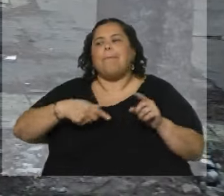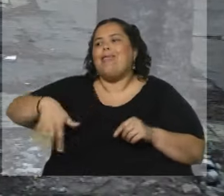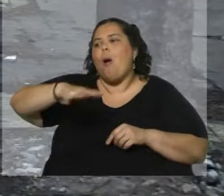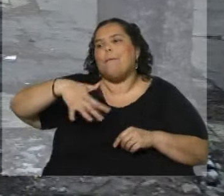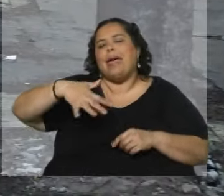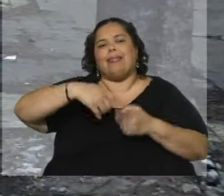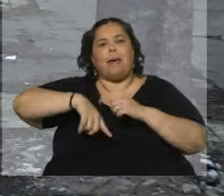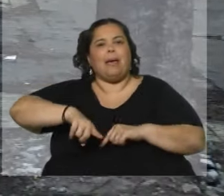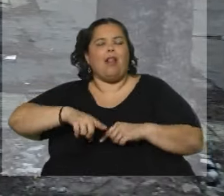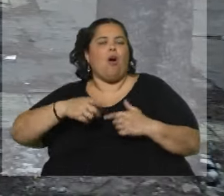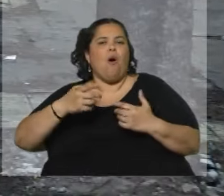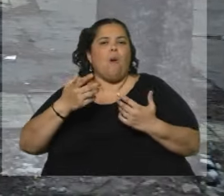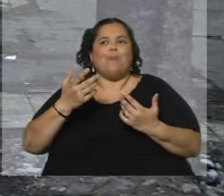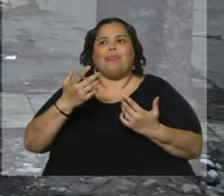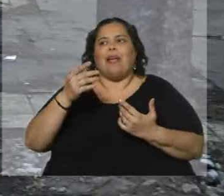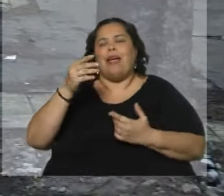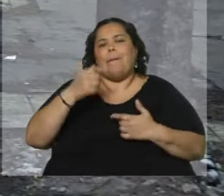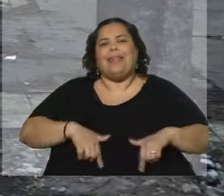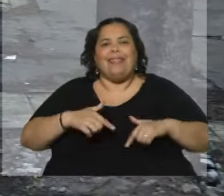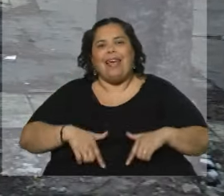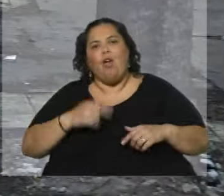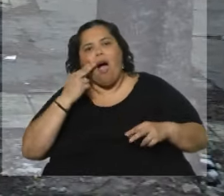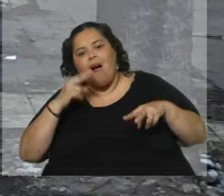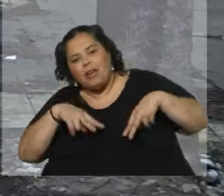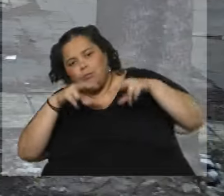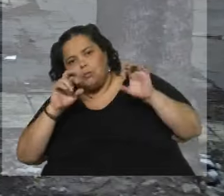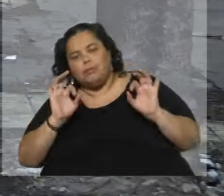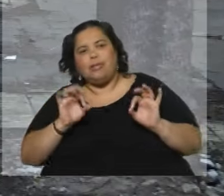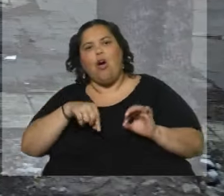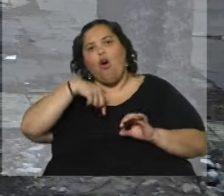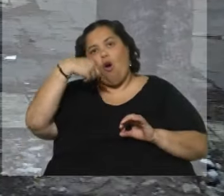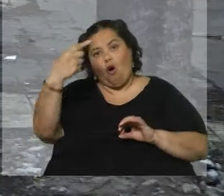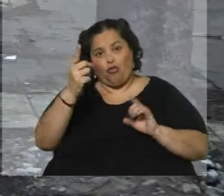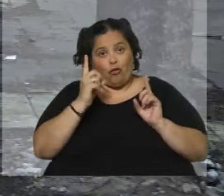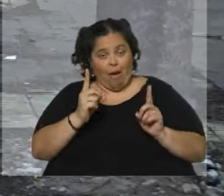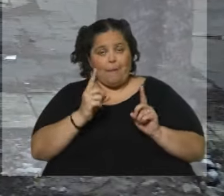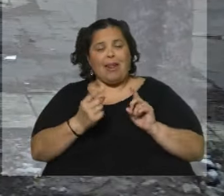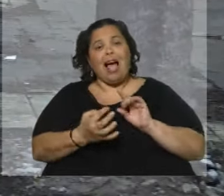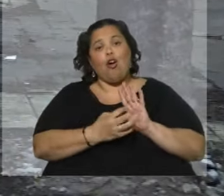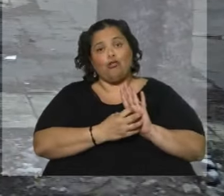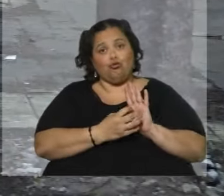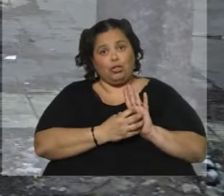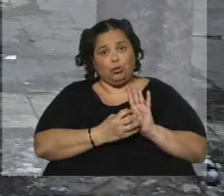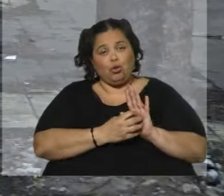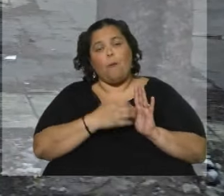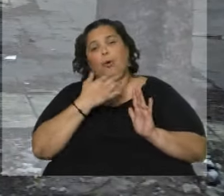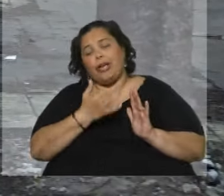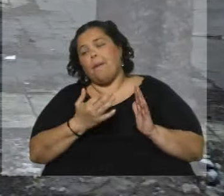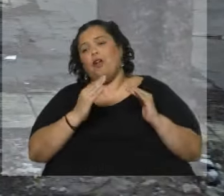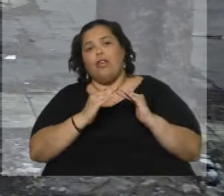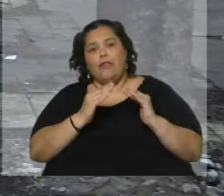revisarlo. El ajuste de la administración a la constitución, que eso es para todos los problemas que siempre hablamos, vivienda, seguridad, salud,